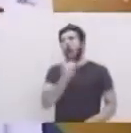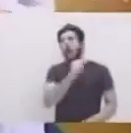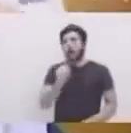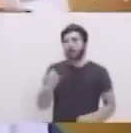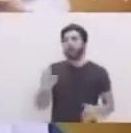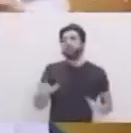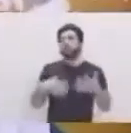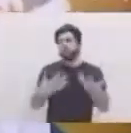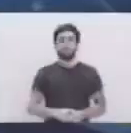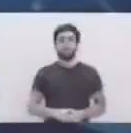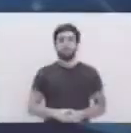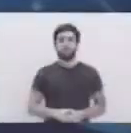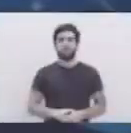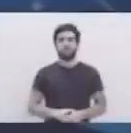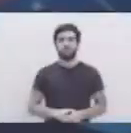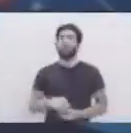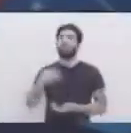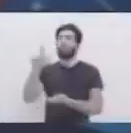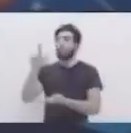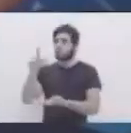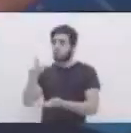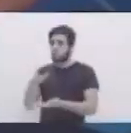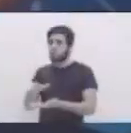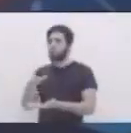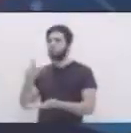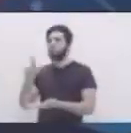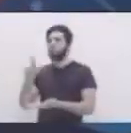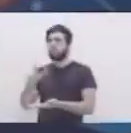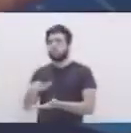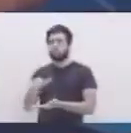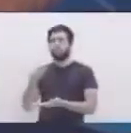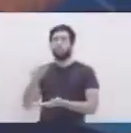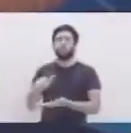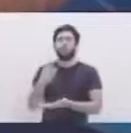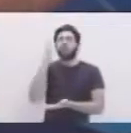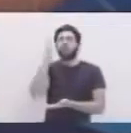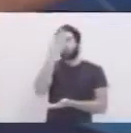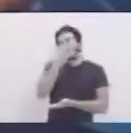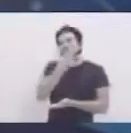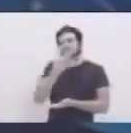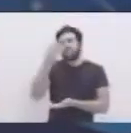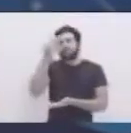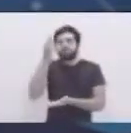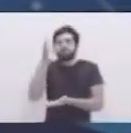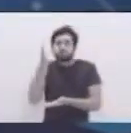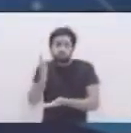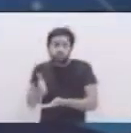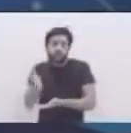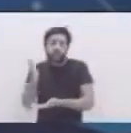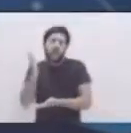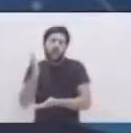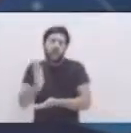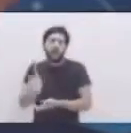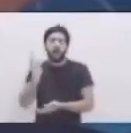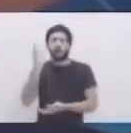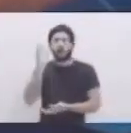y la canción va así. Lurius era una dulce perrita